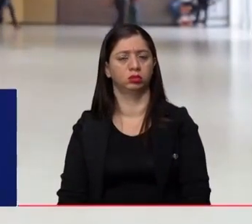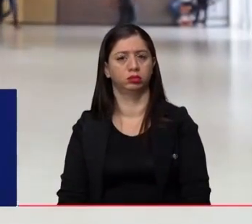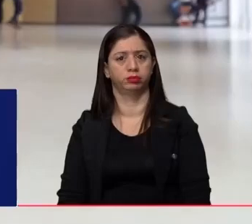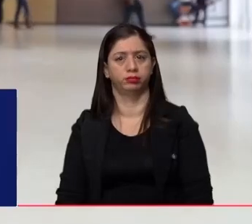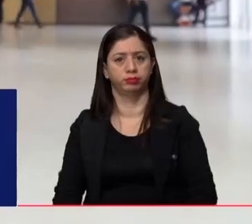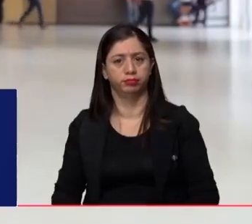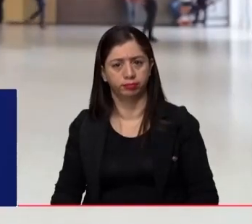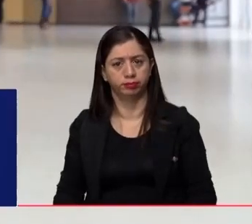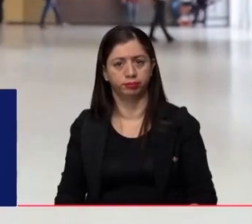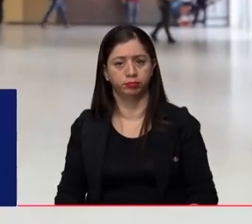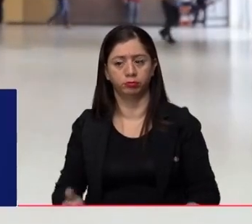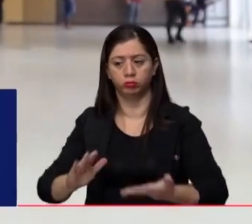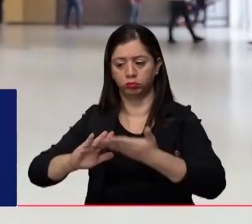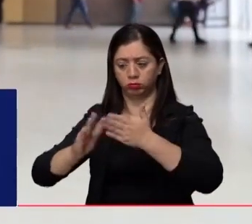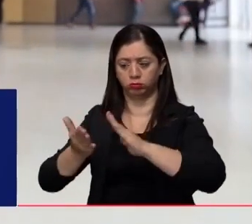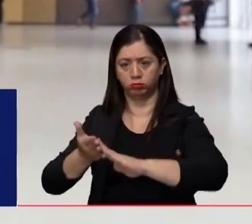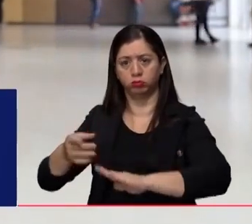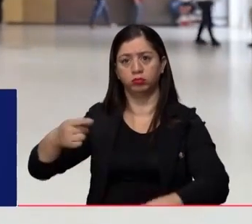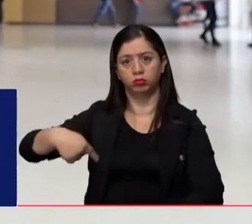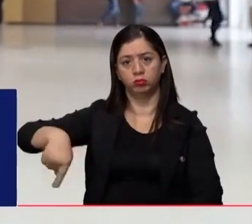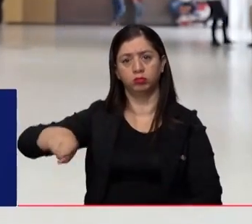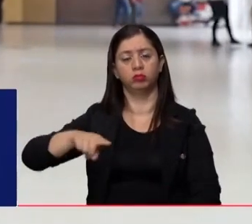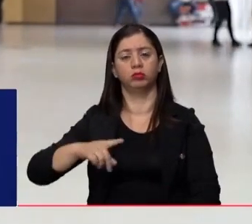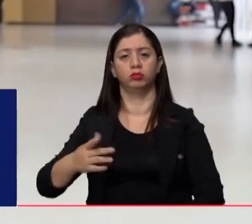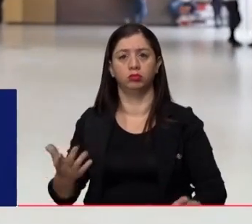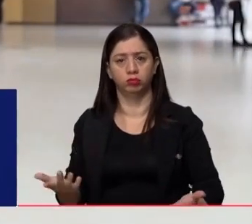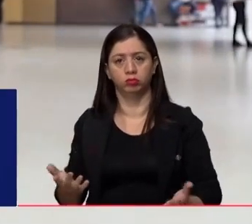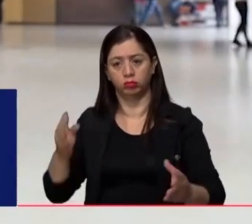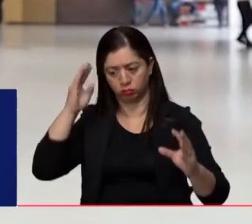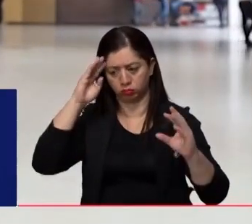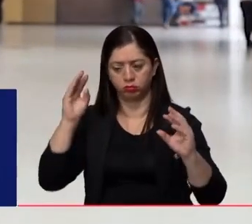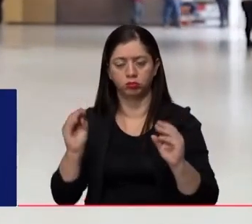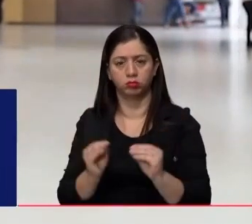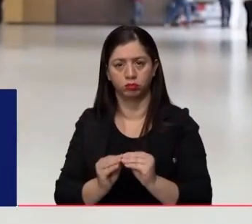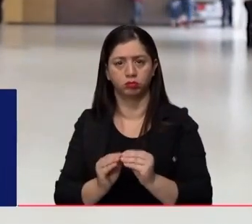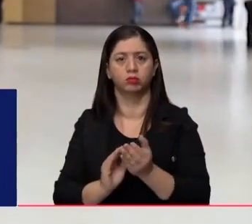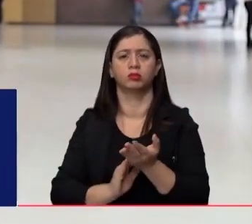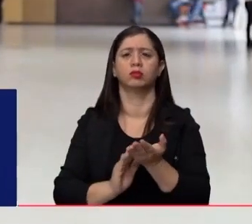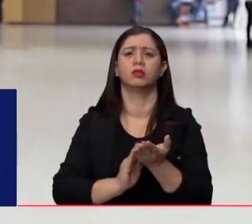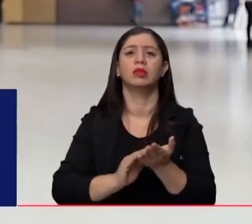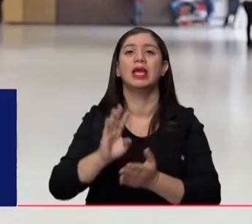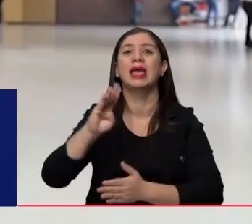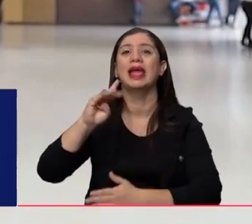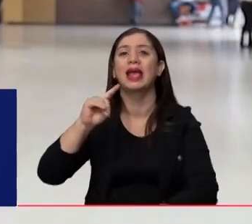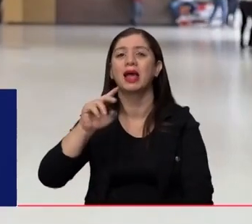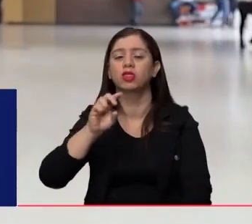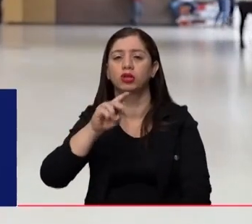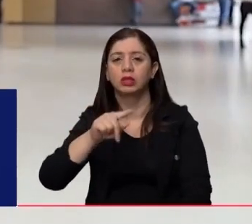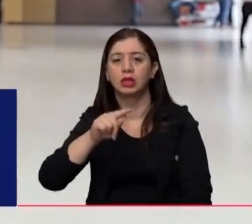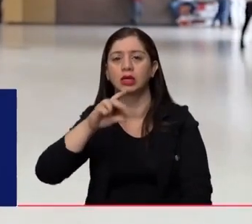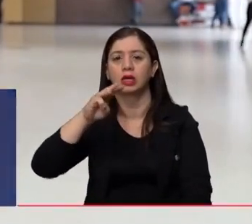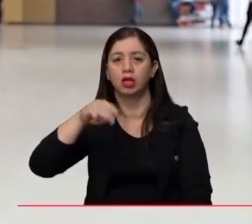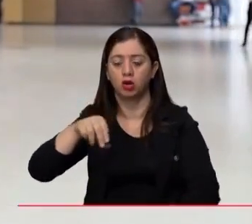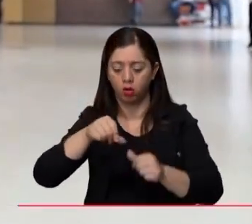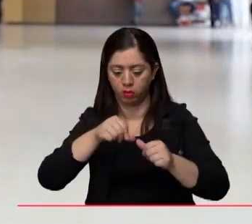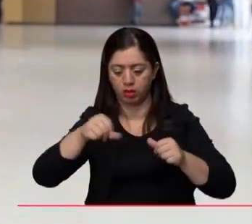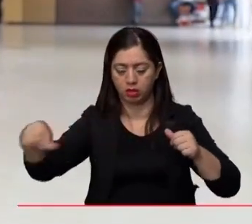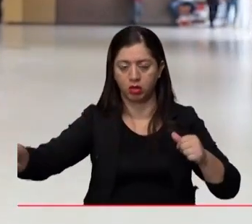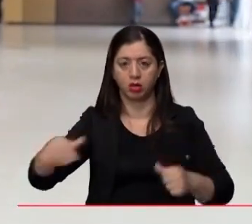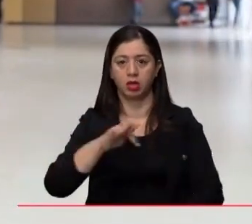y de acuerdo con la comunidad, donde hicimos el mantenimiento de 14 kilómetros de esa vía, desde el